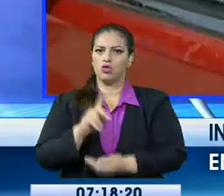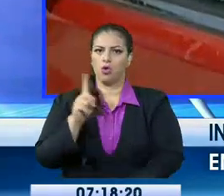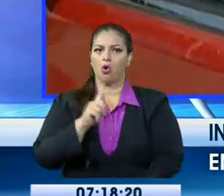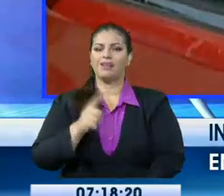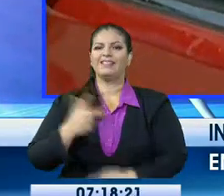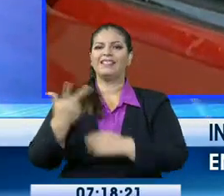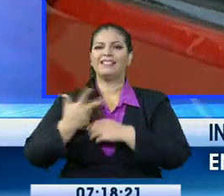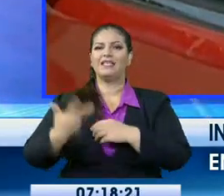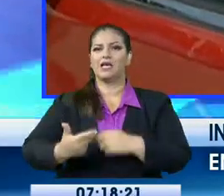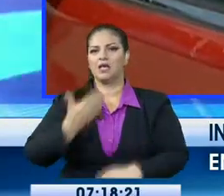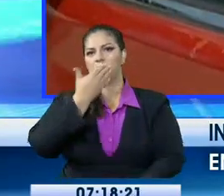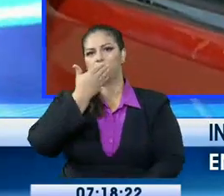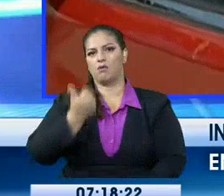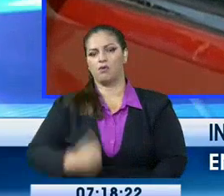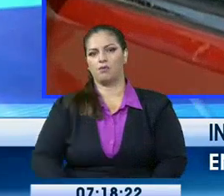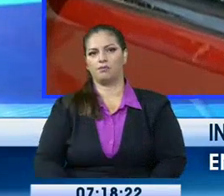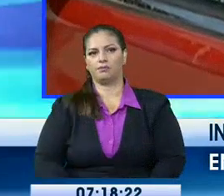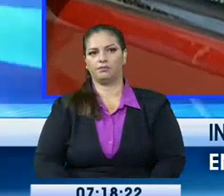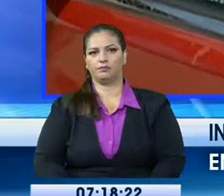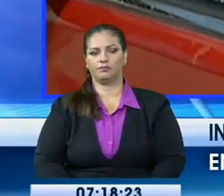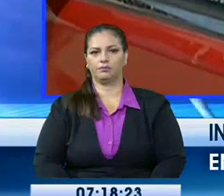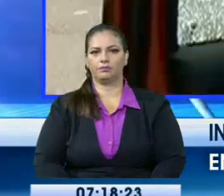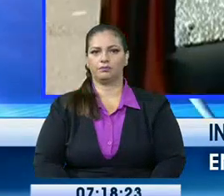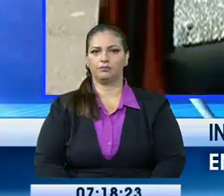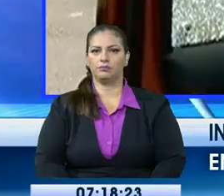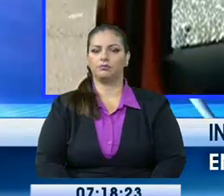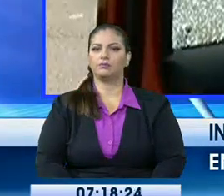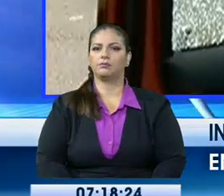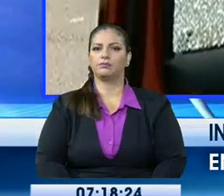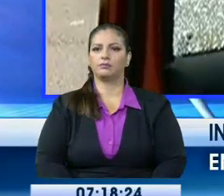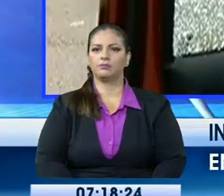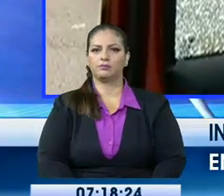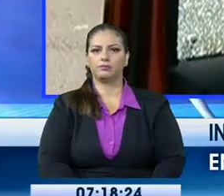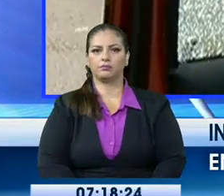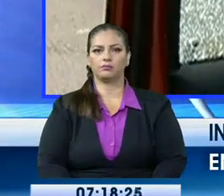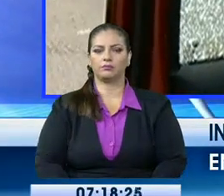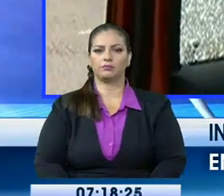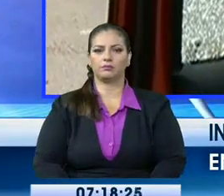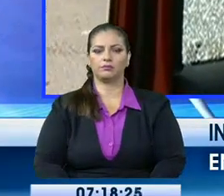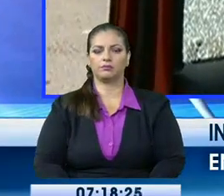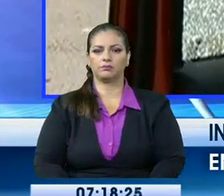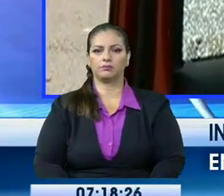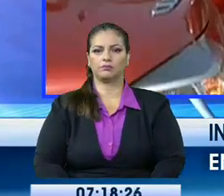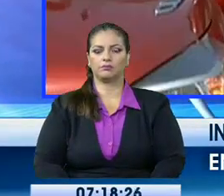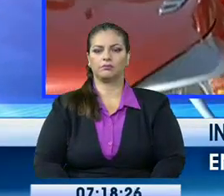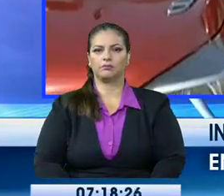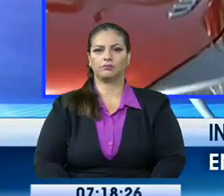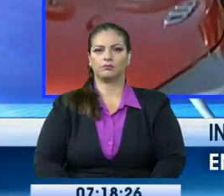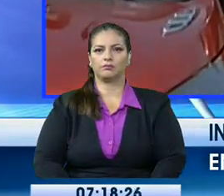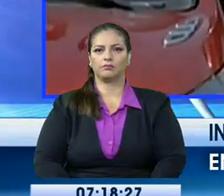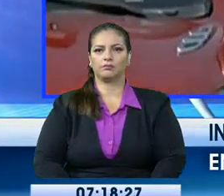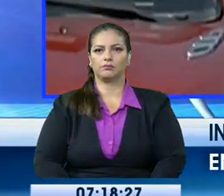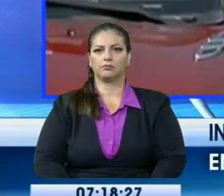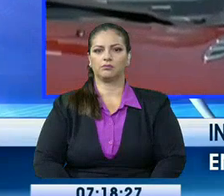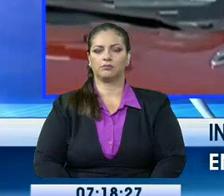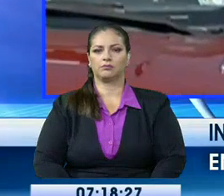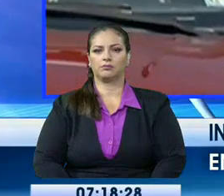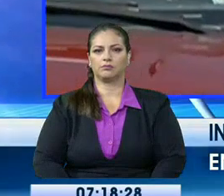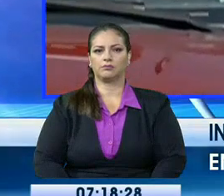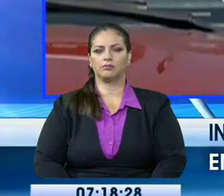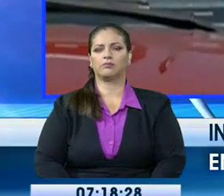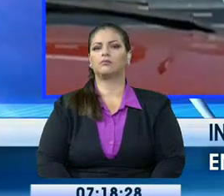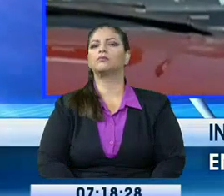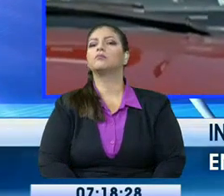Para cualquiera. Porque ese cheque, el que lo recibe, cuenta con que el dinero ya es suyo. ¿Por qué? Porque al darle la gerencia del banco el cheque, ya